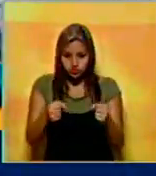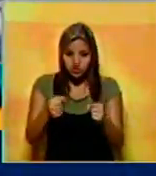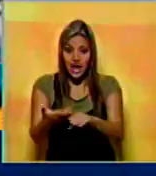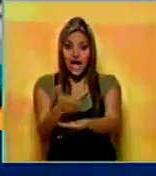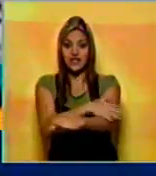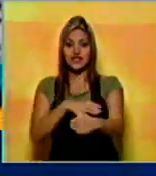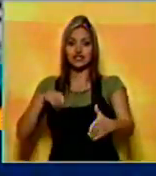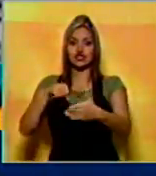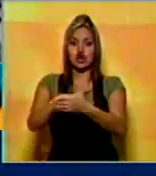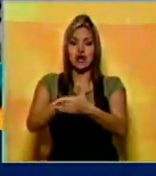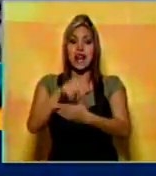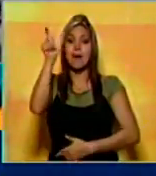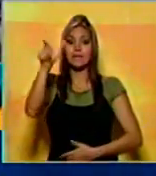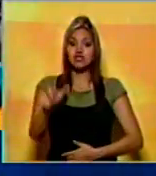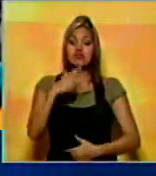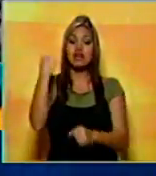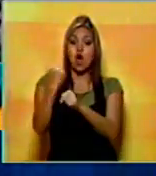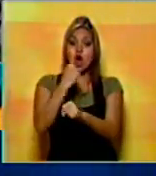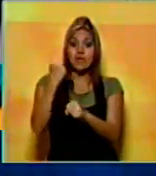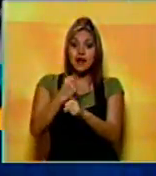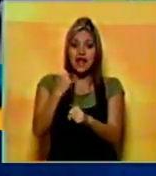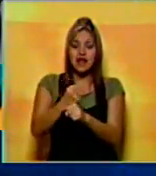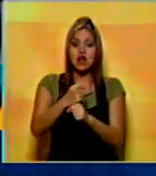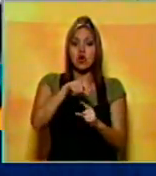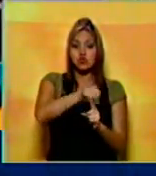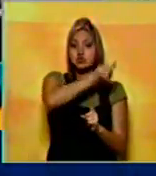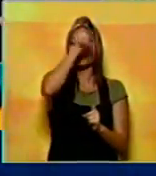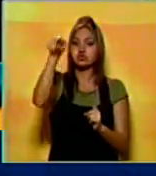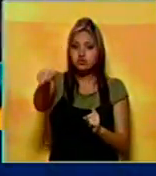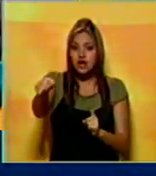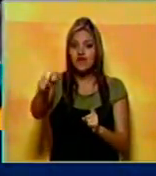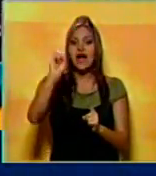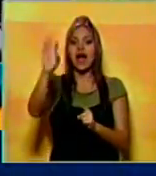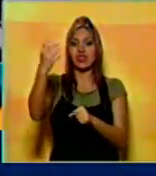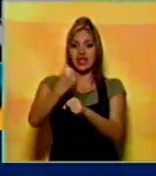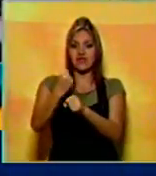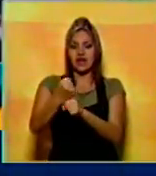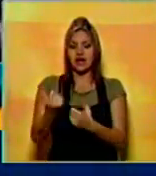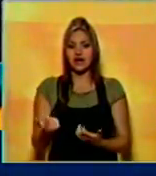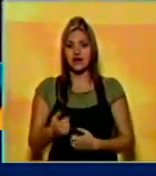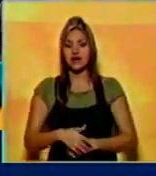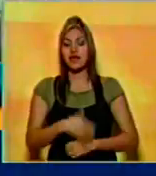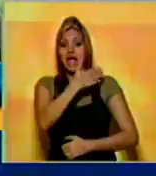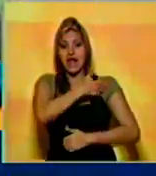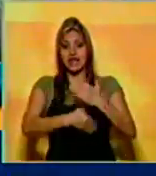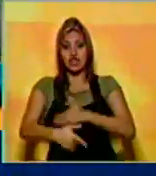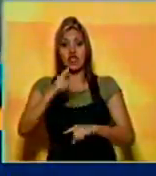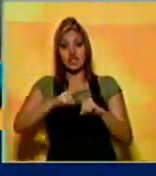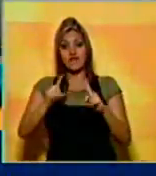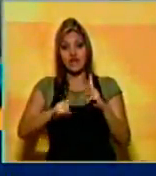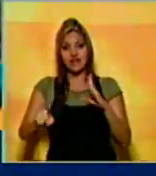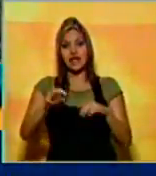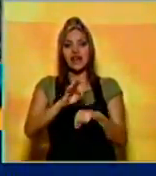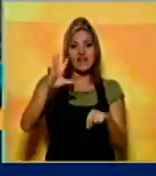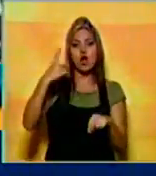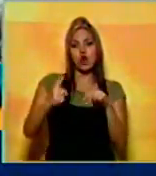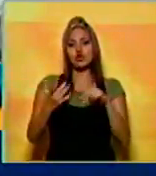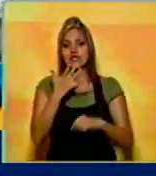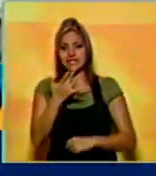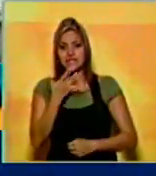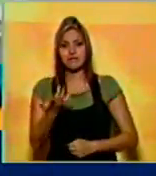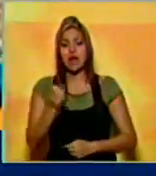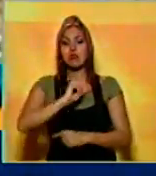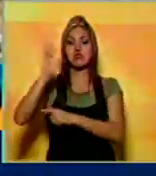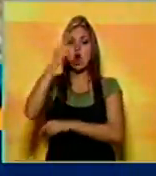chocar. Las víctimas eran obreros que se desplazaban hacia su lugar de trabajo. Los heridos, de diversa consideración, fueron trasladados